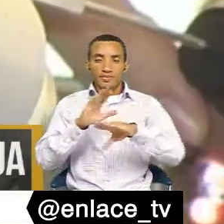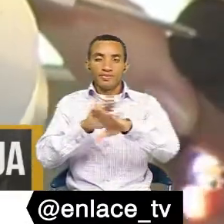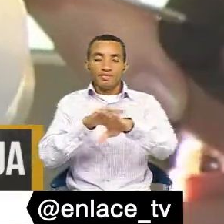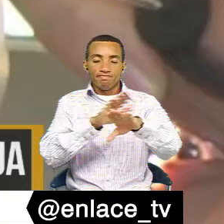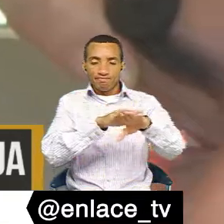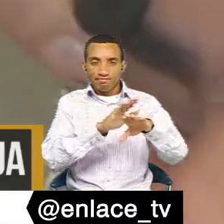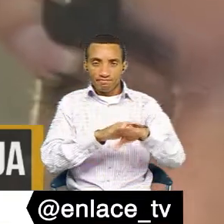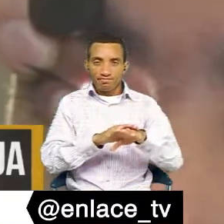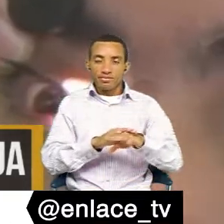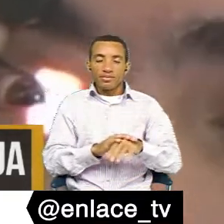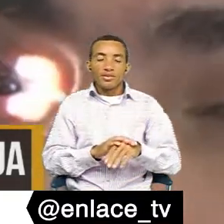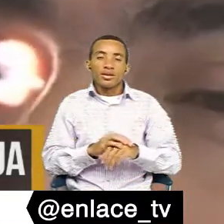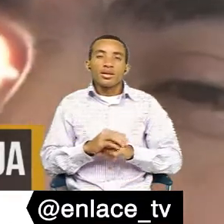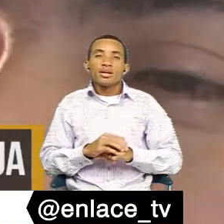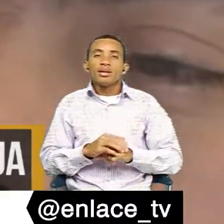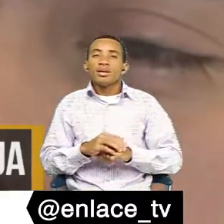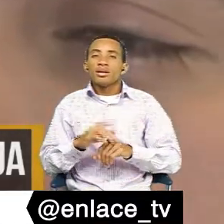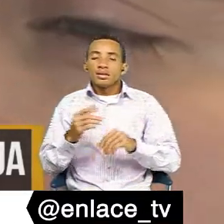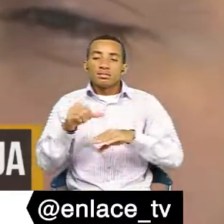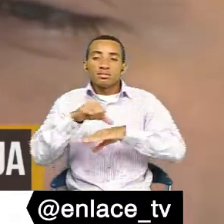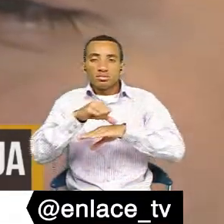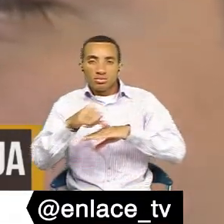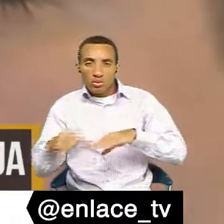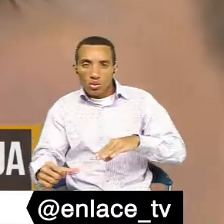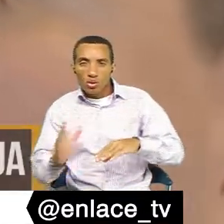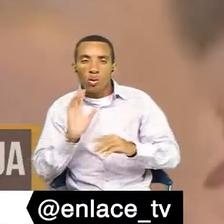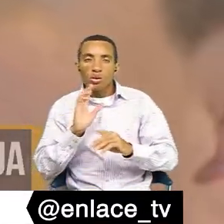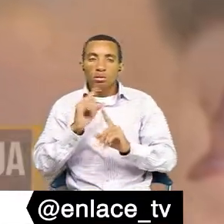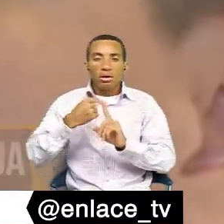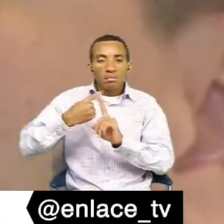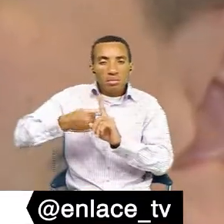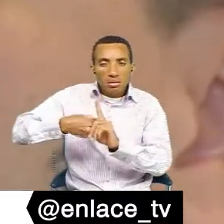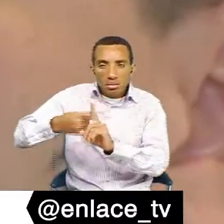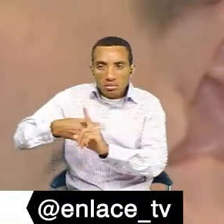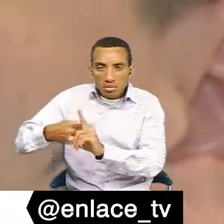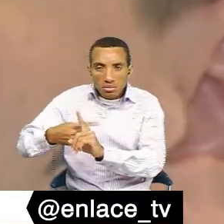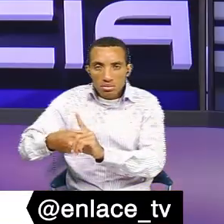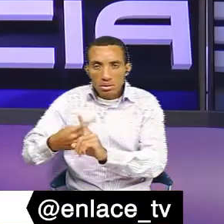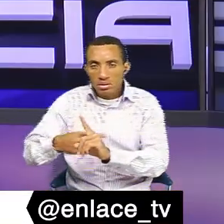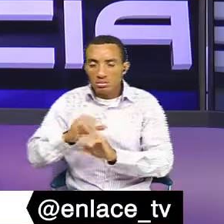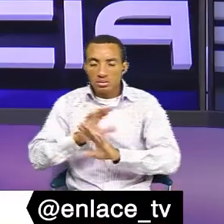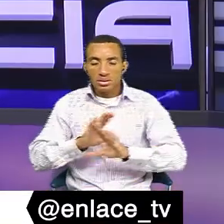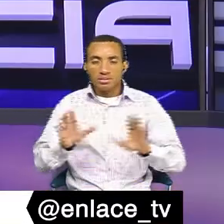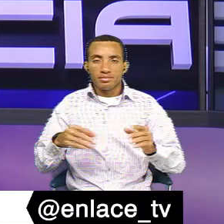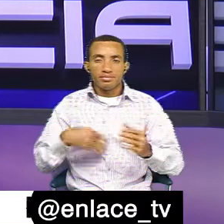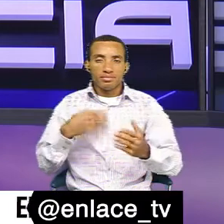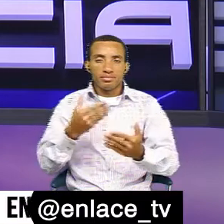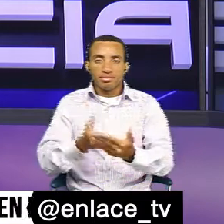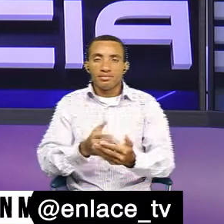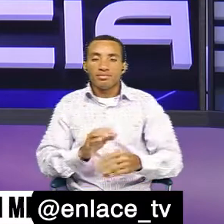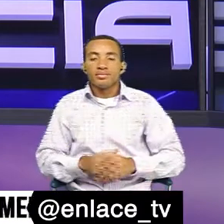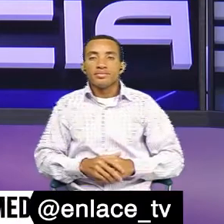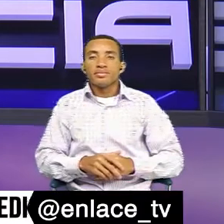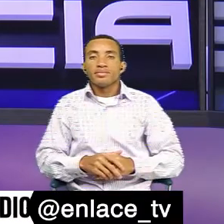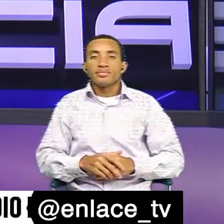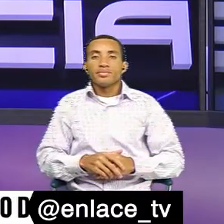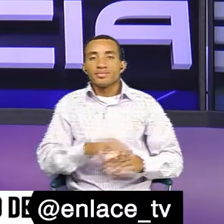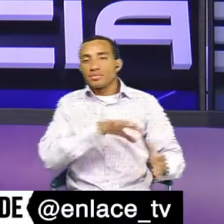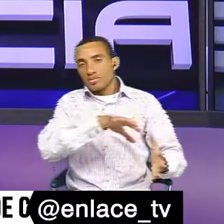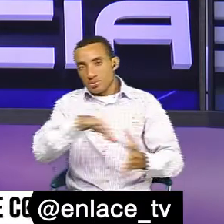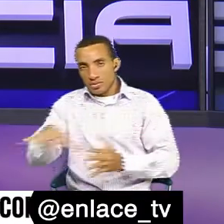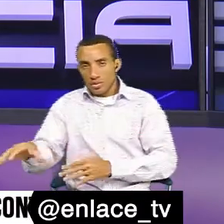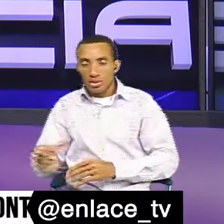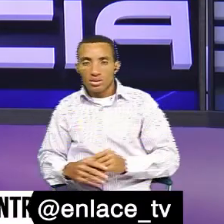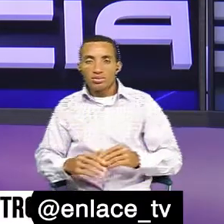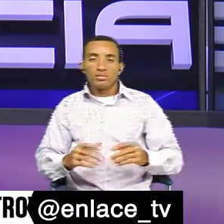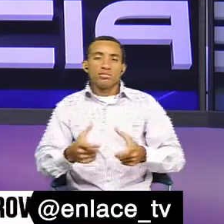la posibilidad de realizarse cirugías y financiarlas sin intermediarios. Y de nuevo se registra fuga de pescado en el